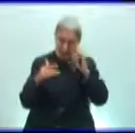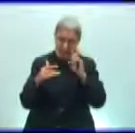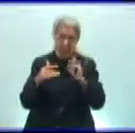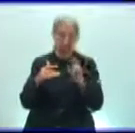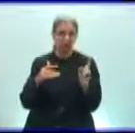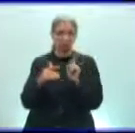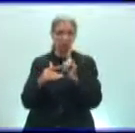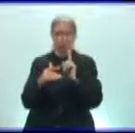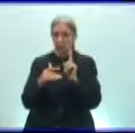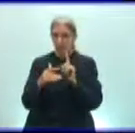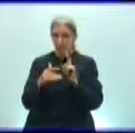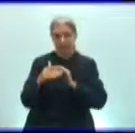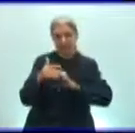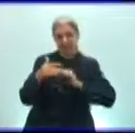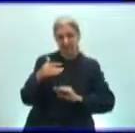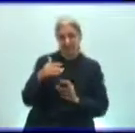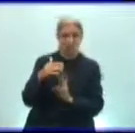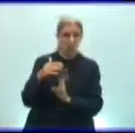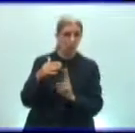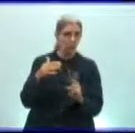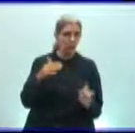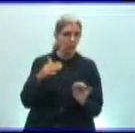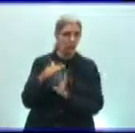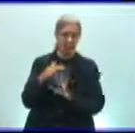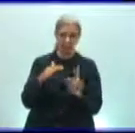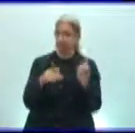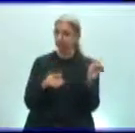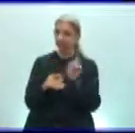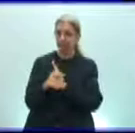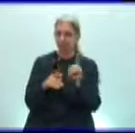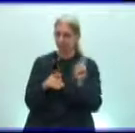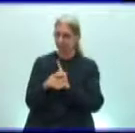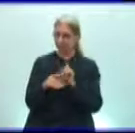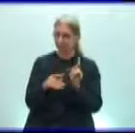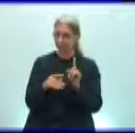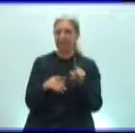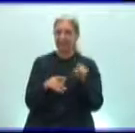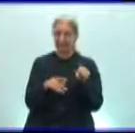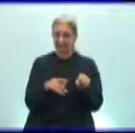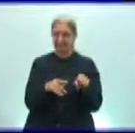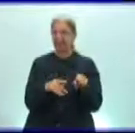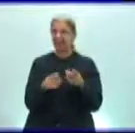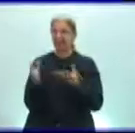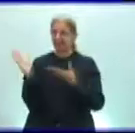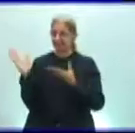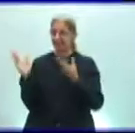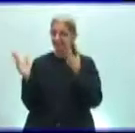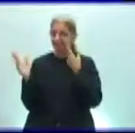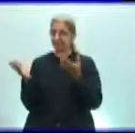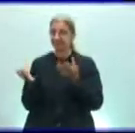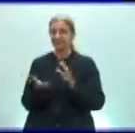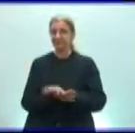en una ocasión, la primera lógicamente no lo es, la segunda sí, la tercera también,